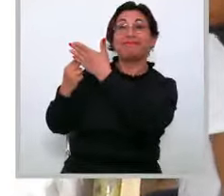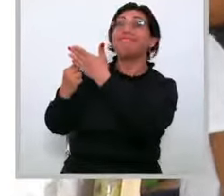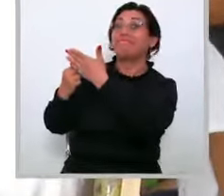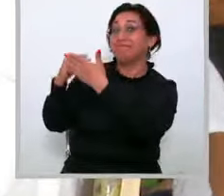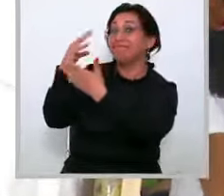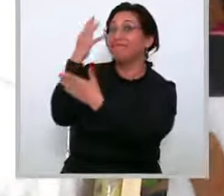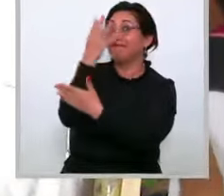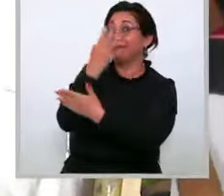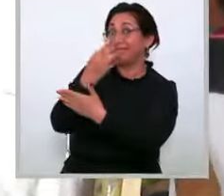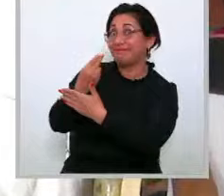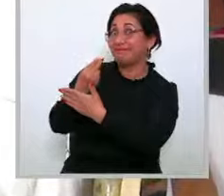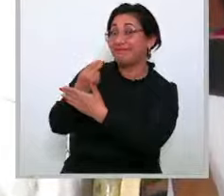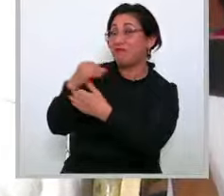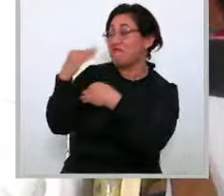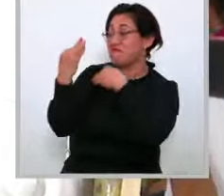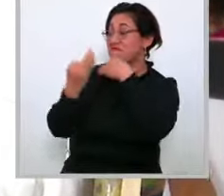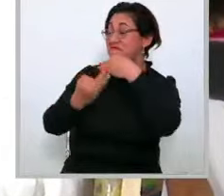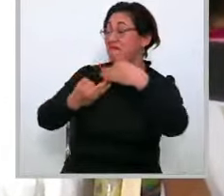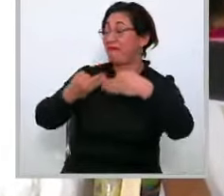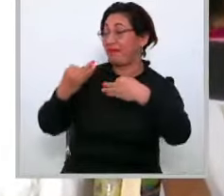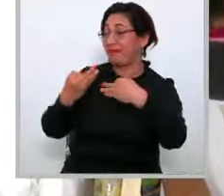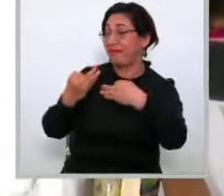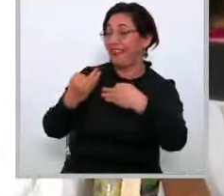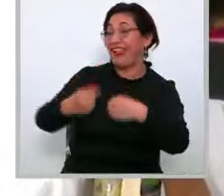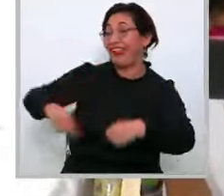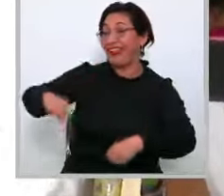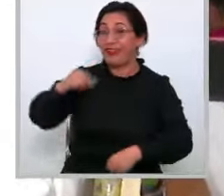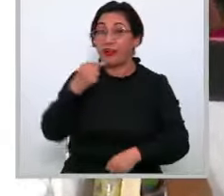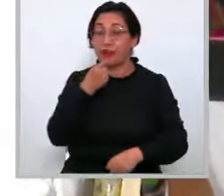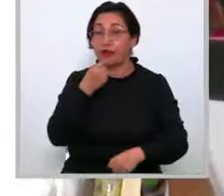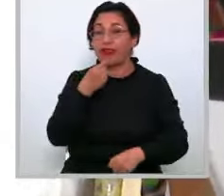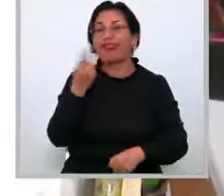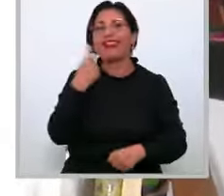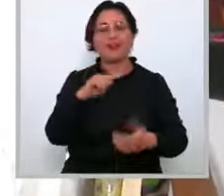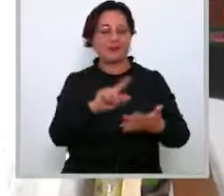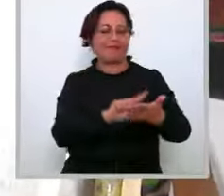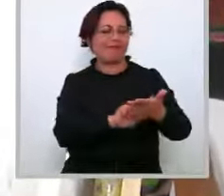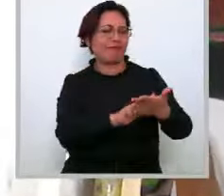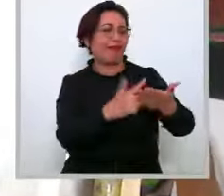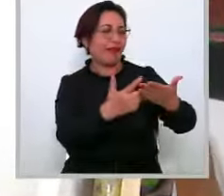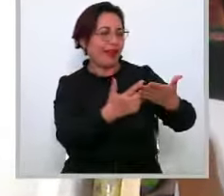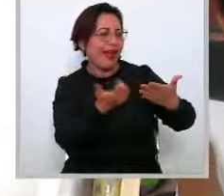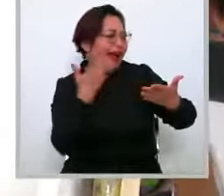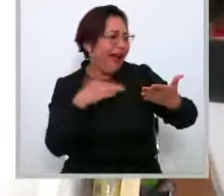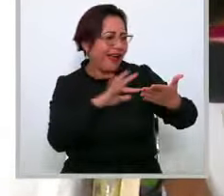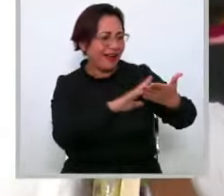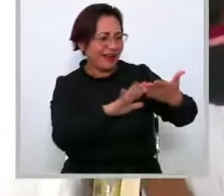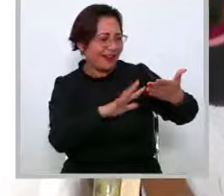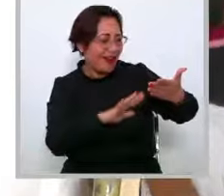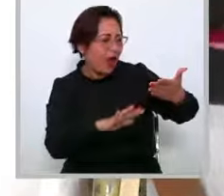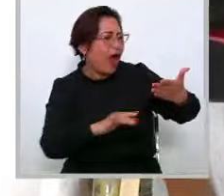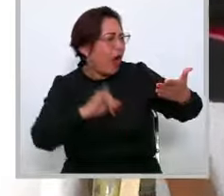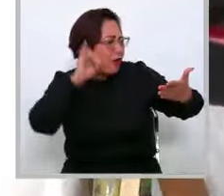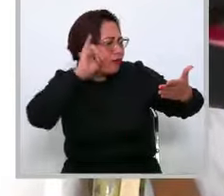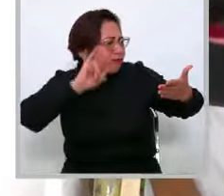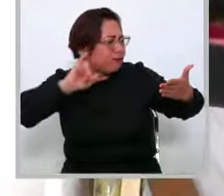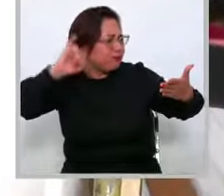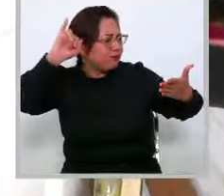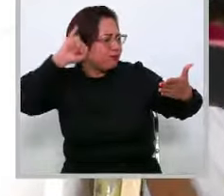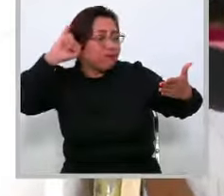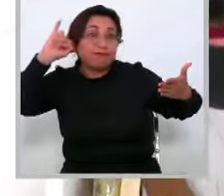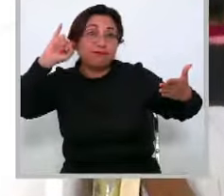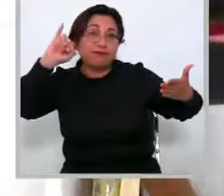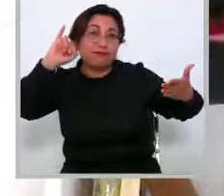para nosotros y para ustedes, los niños, que realicen la lectura, ¿no? Lo más importante, Kofi, es de que